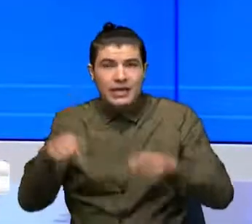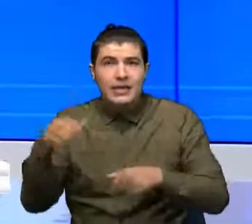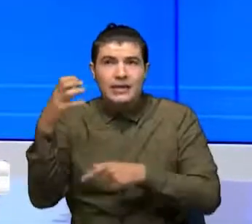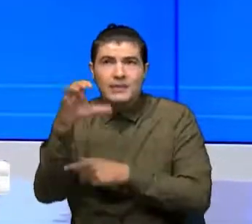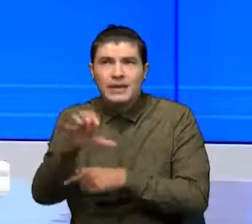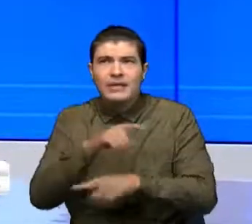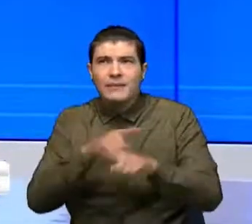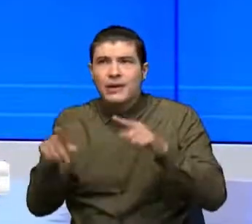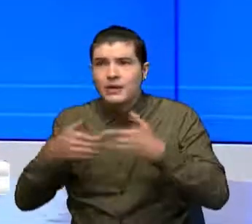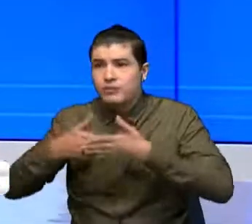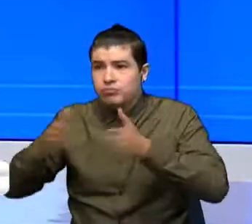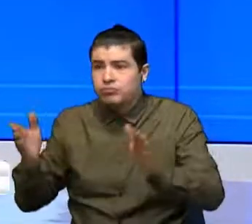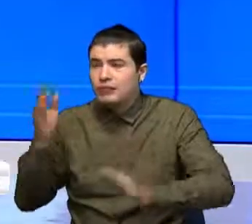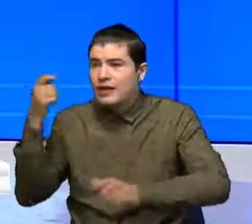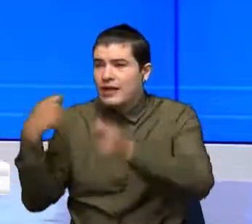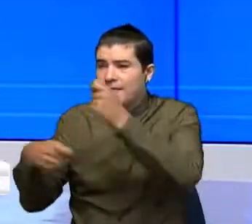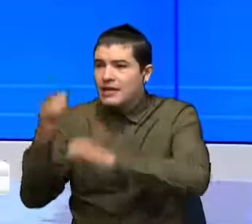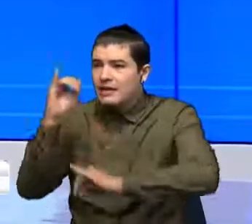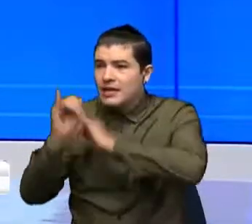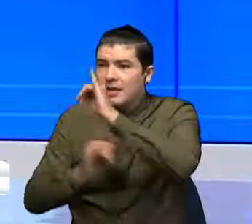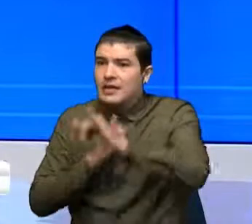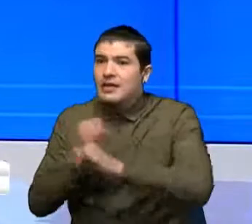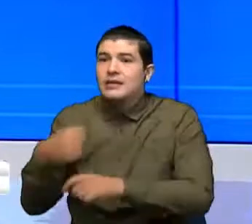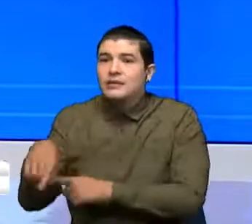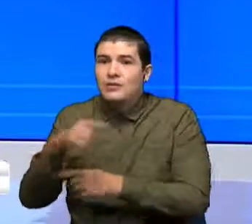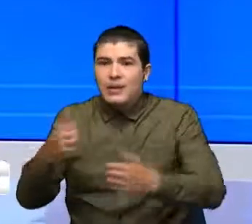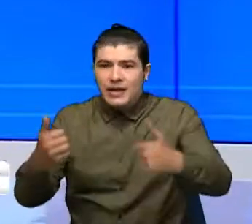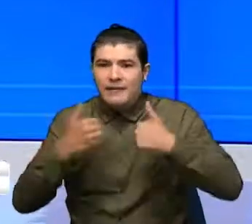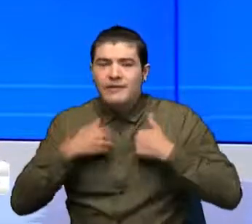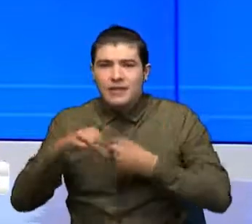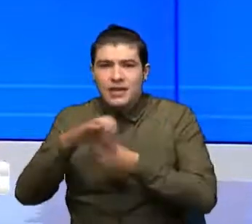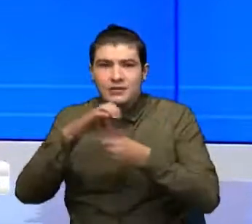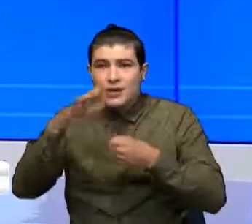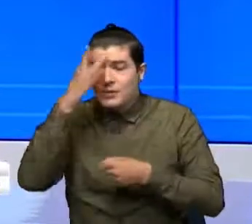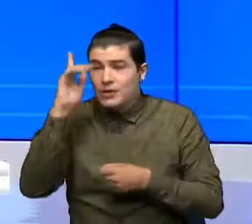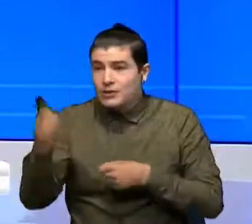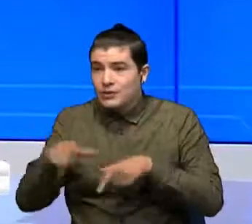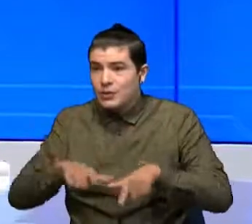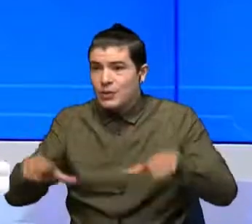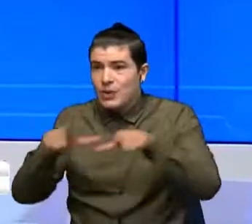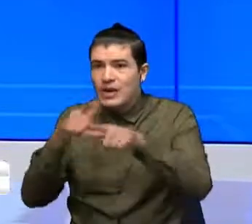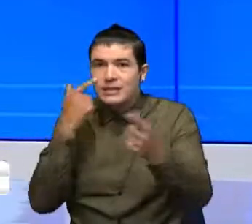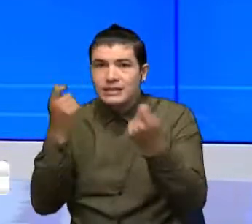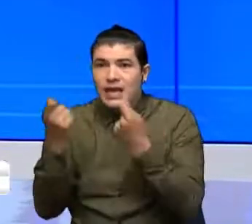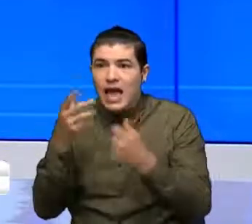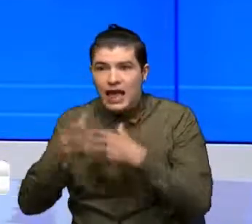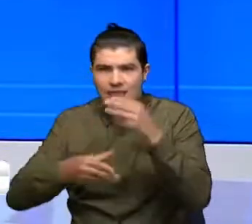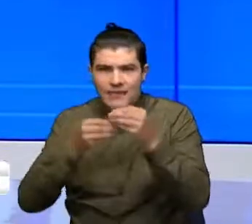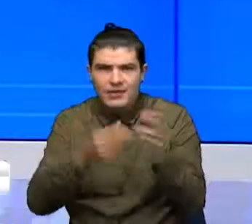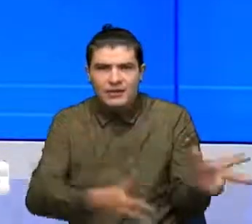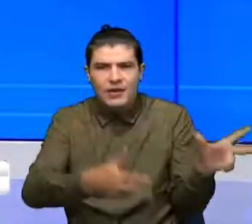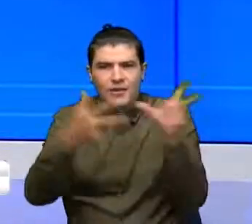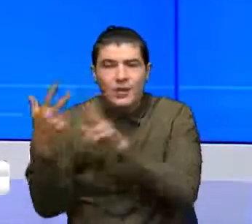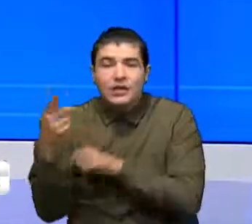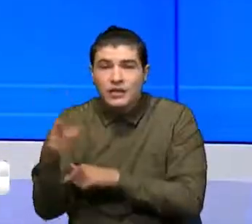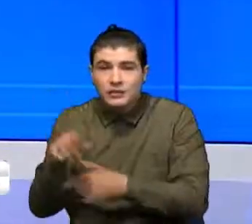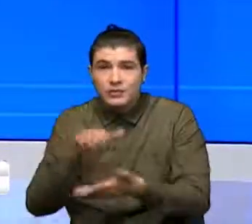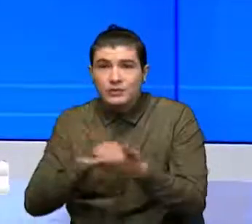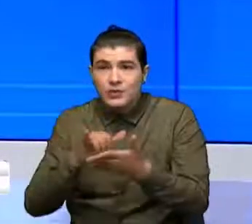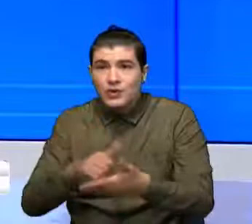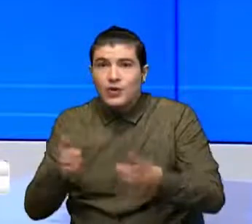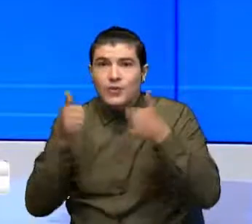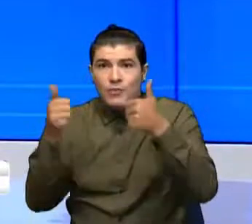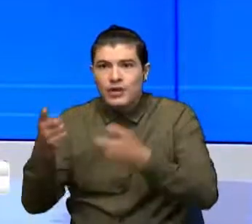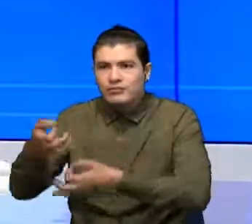la apertura de mercados internacionales beneficiaría en la ciudad por la posición estratégica y sus puentes que estructuralmente representan un buen